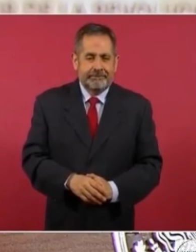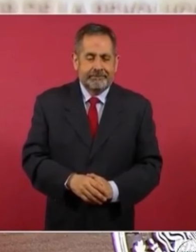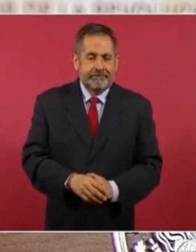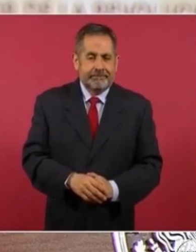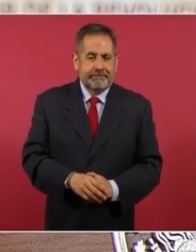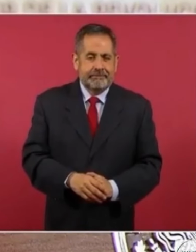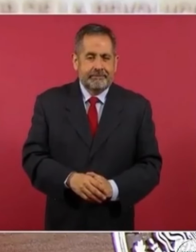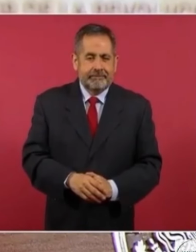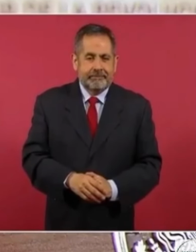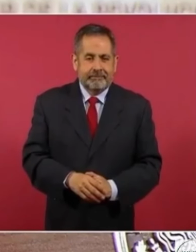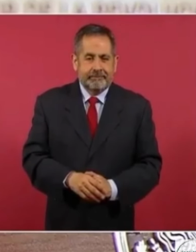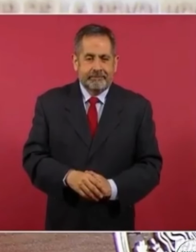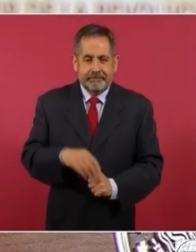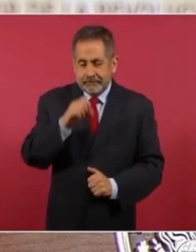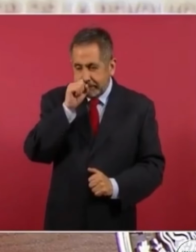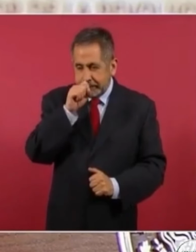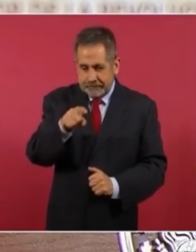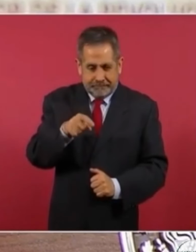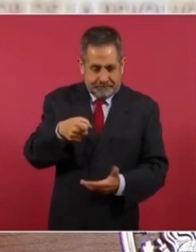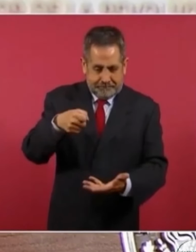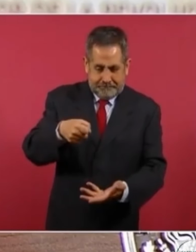También la maleta.